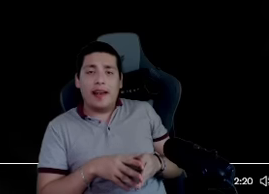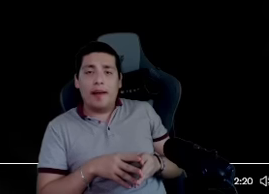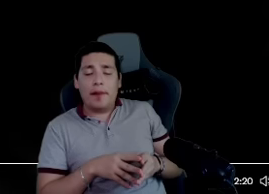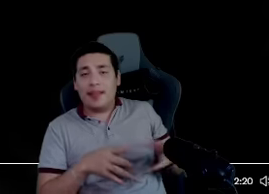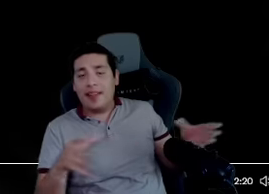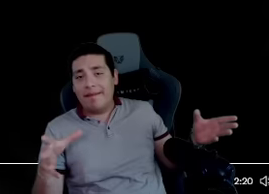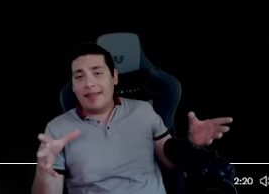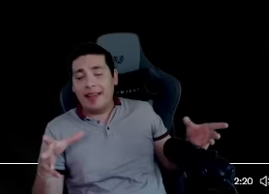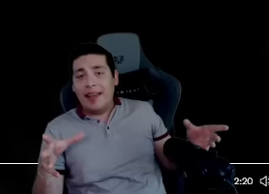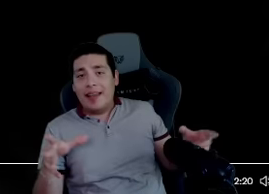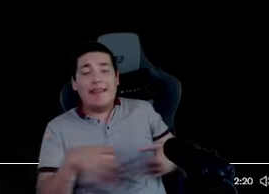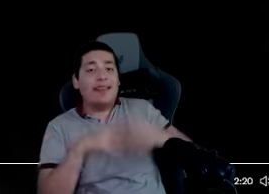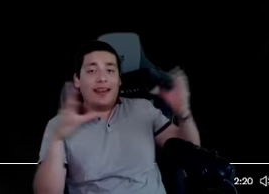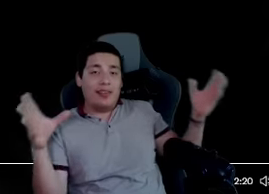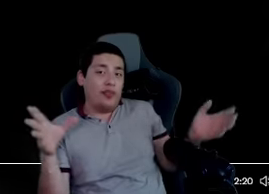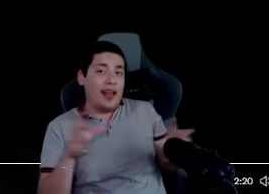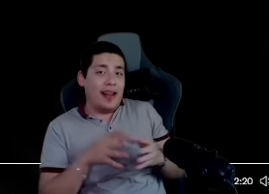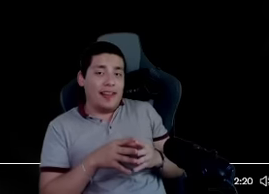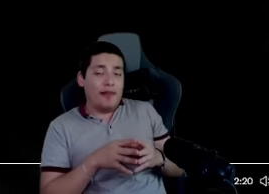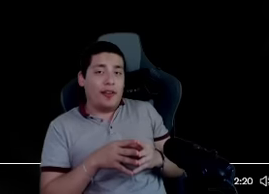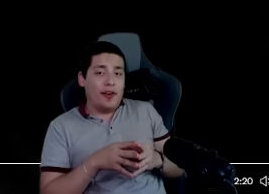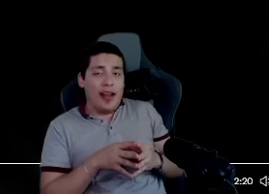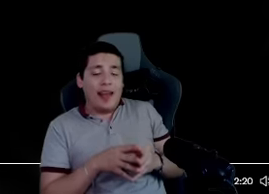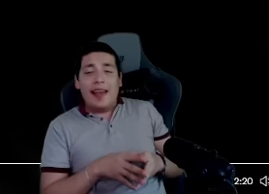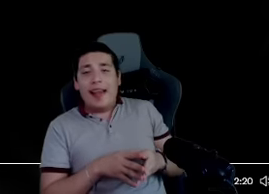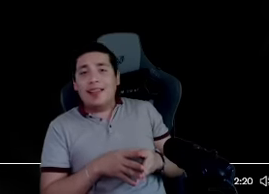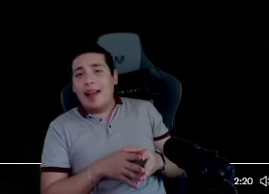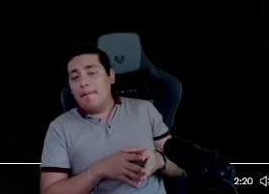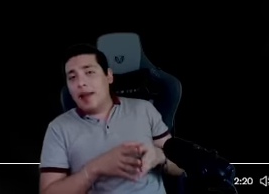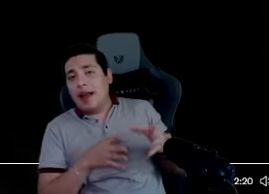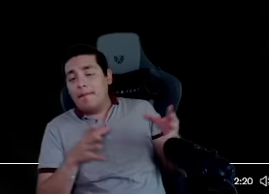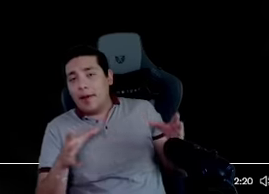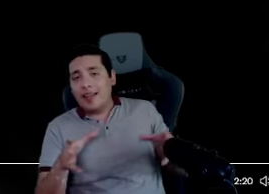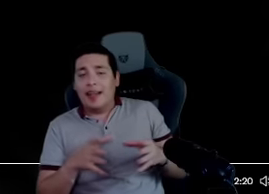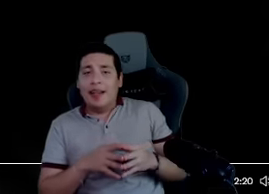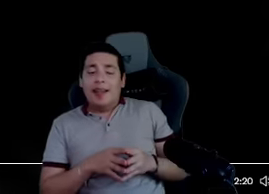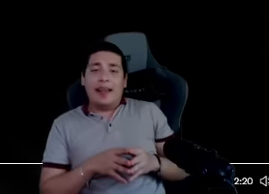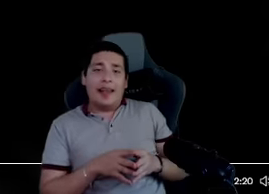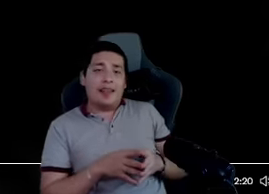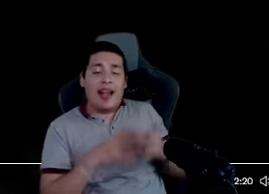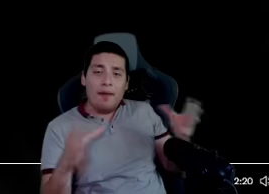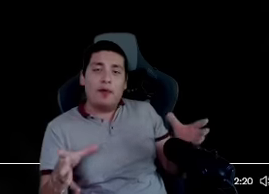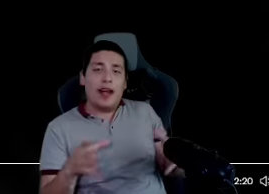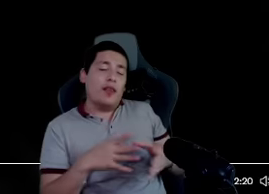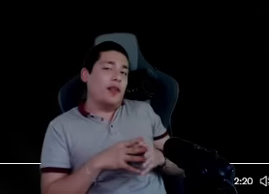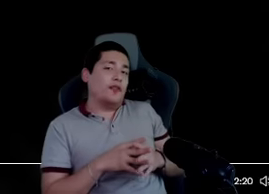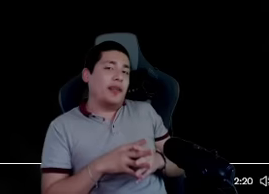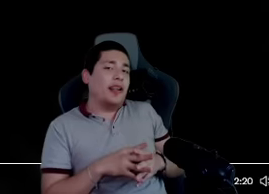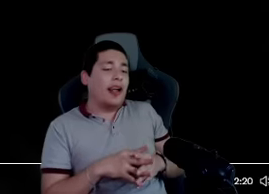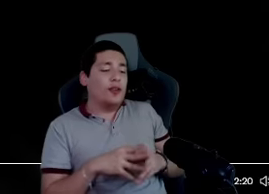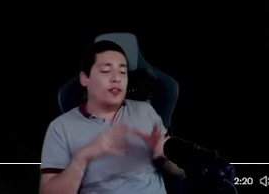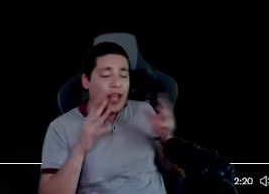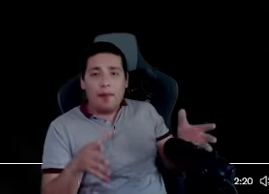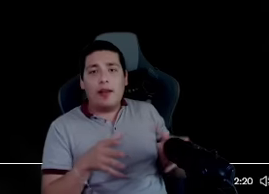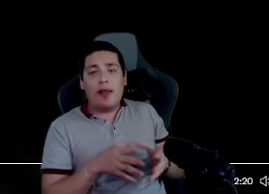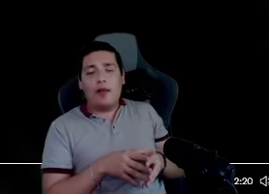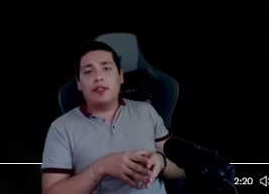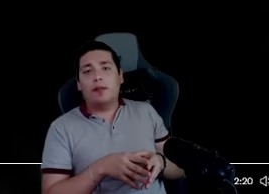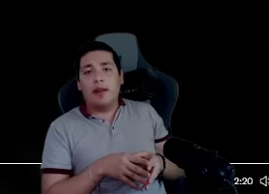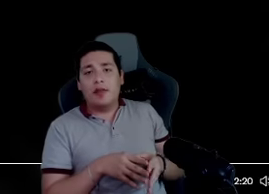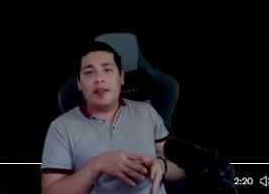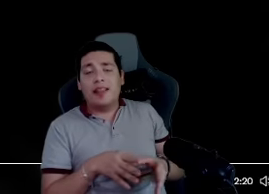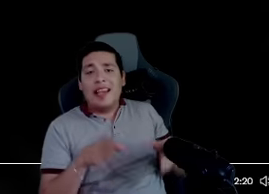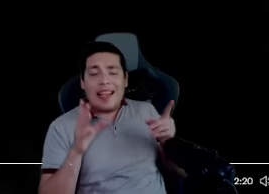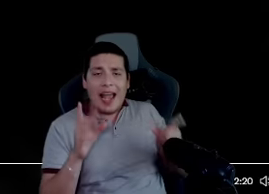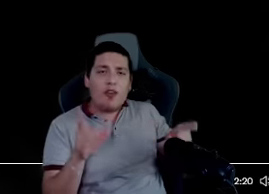pues es el presidente internacional de iberdrola esta mega empresa que se ha burlado de los mexicanos se ha